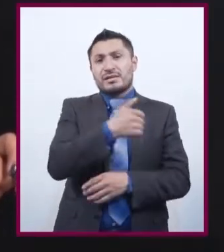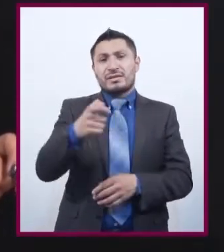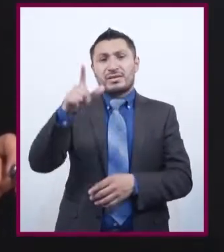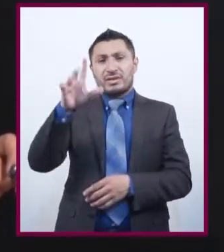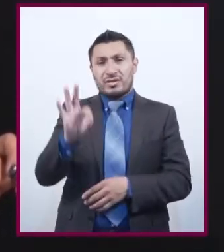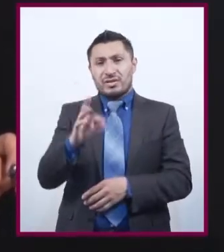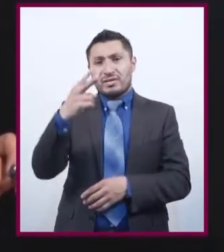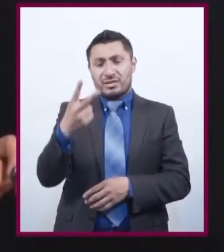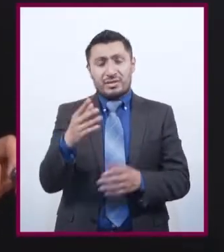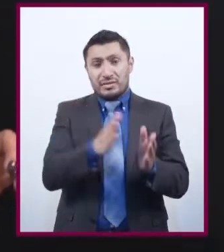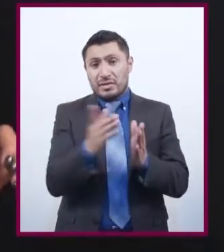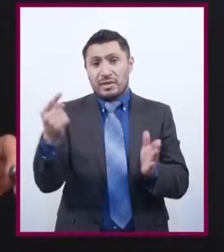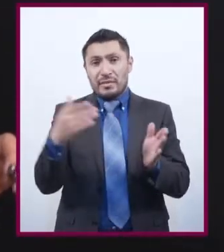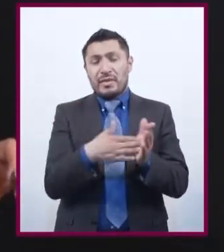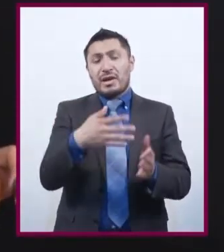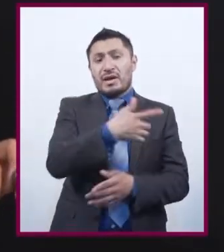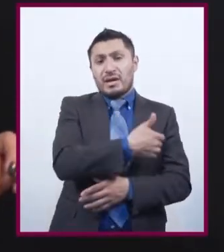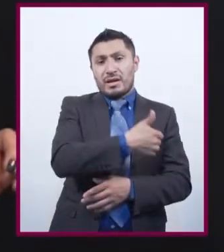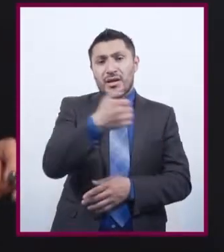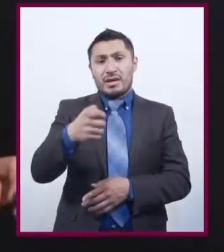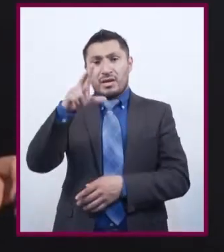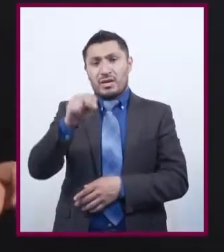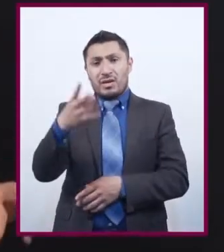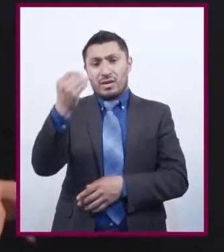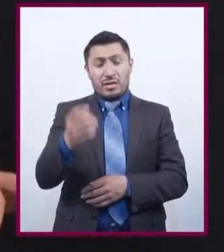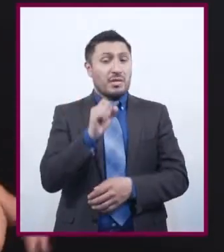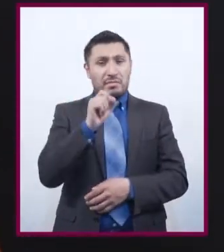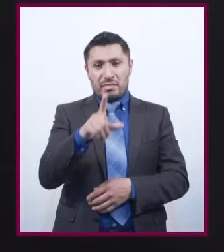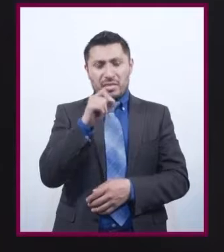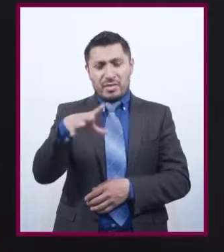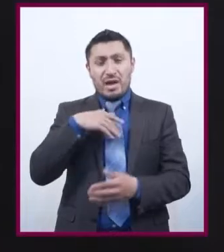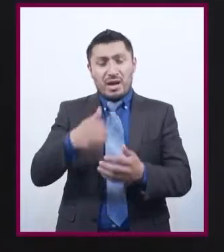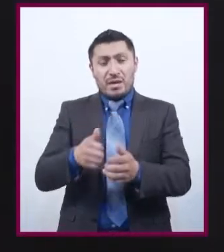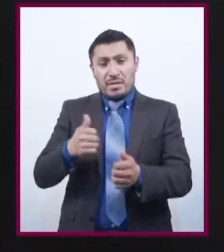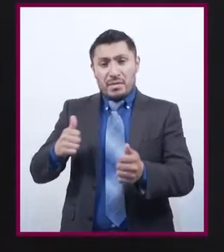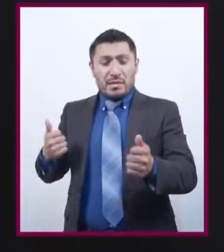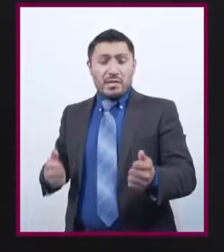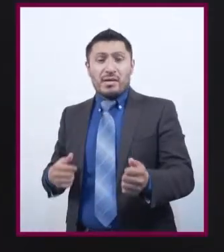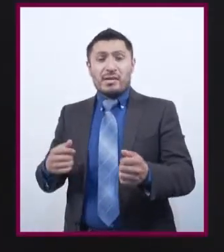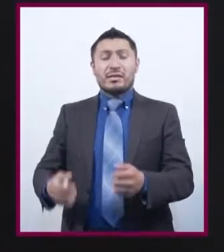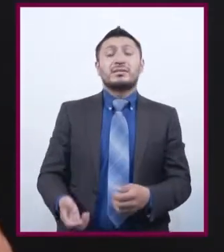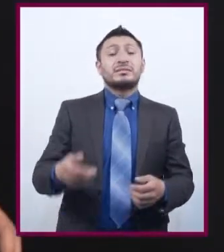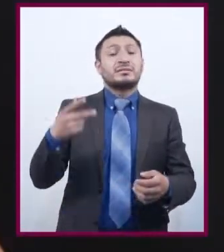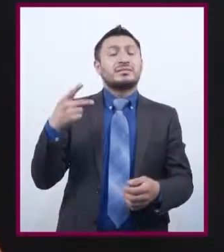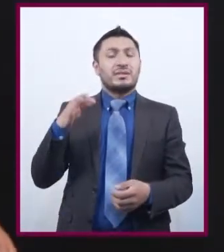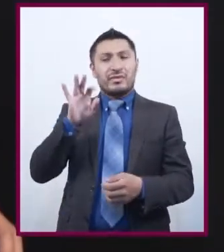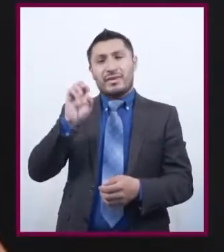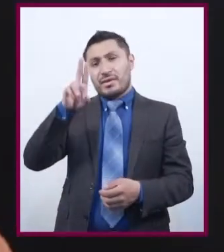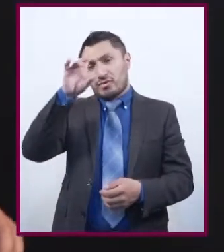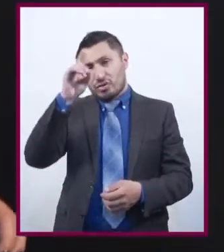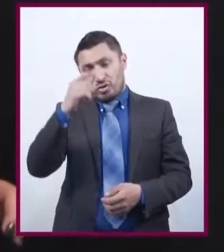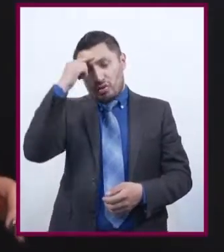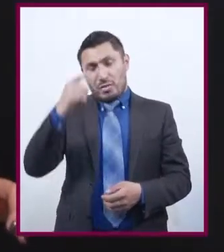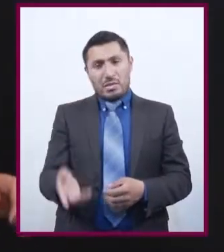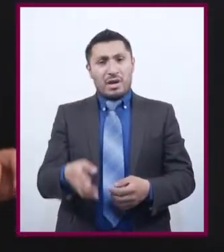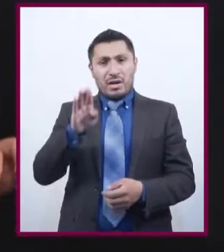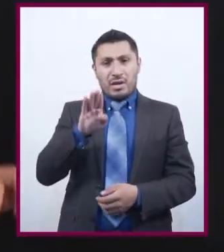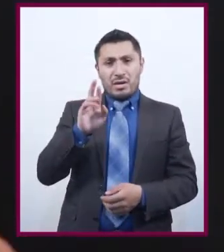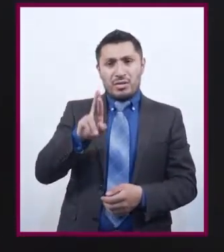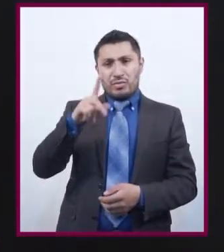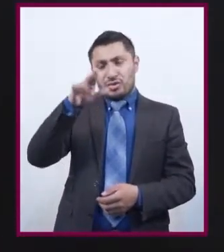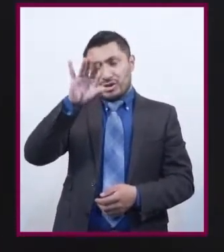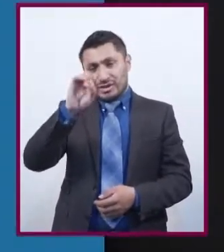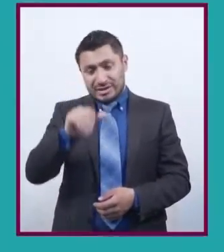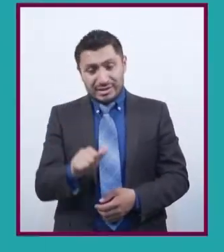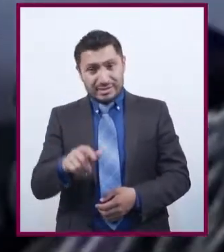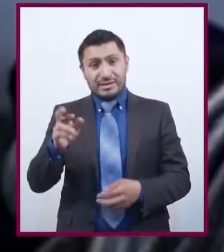de 1642 a 1689 misma que dejó atrás la propiedad feudal para dar paso